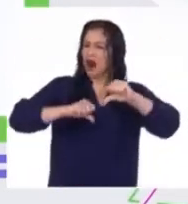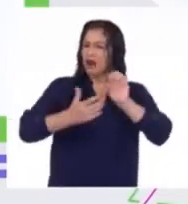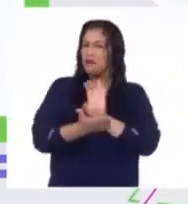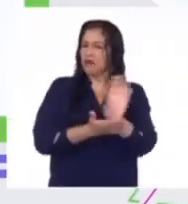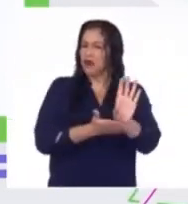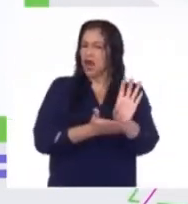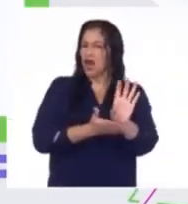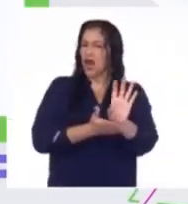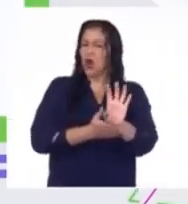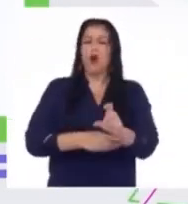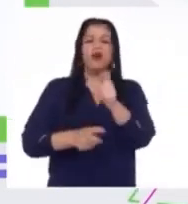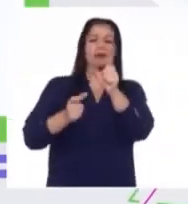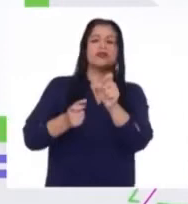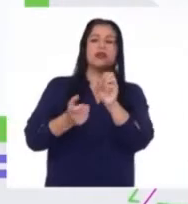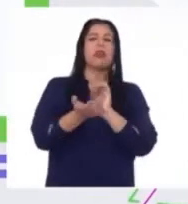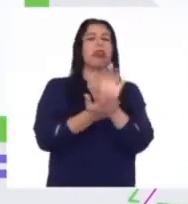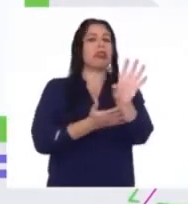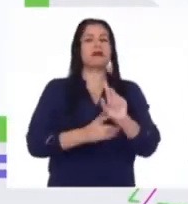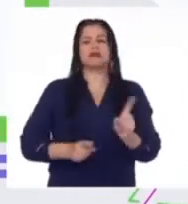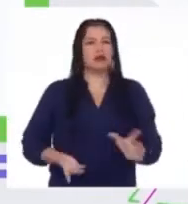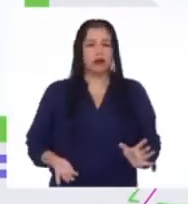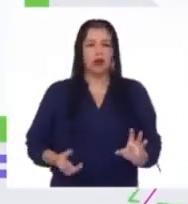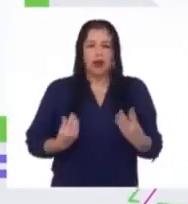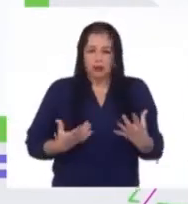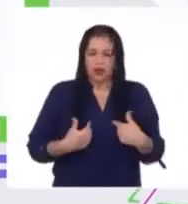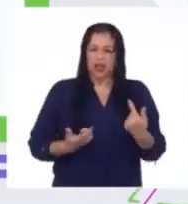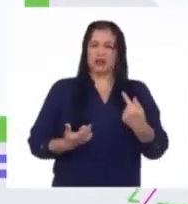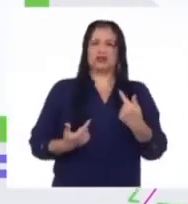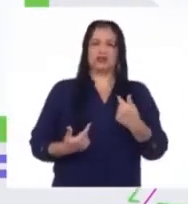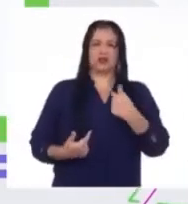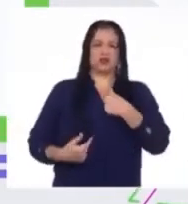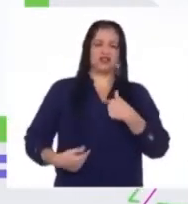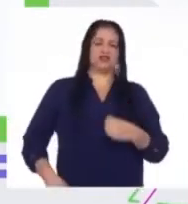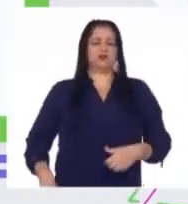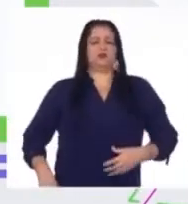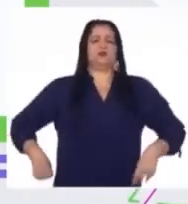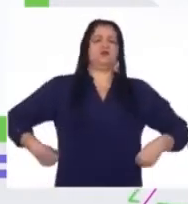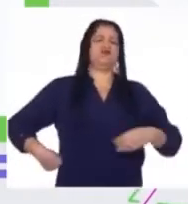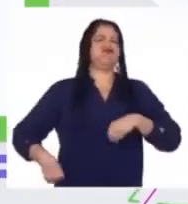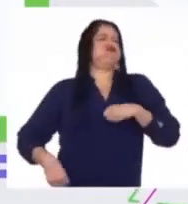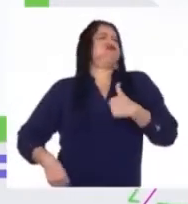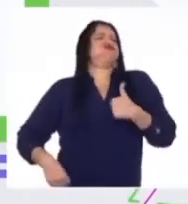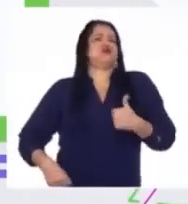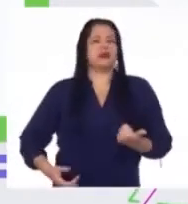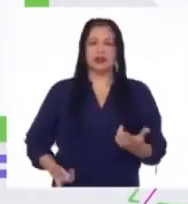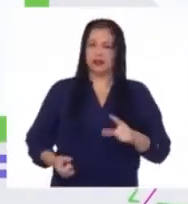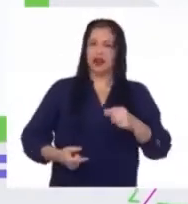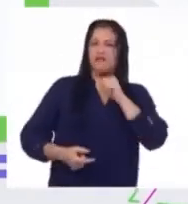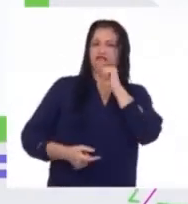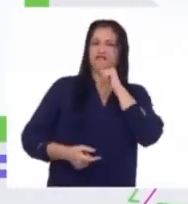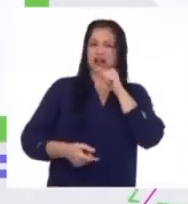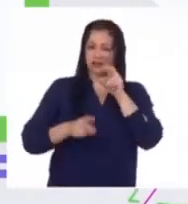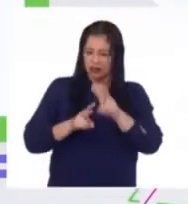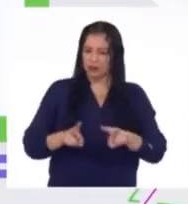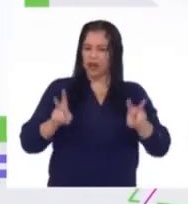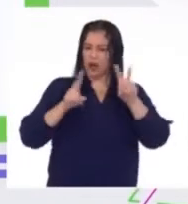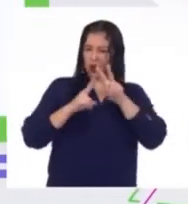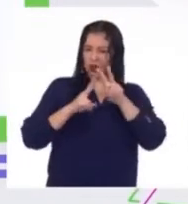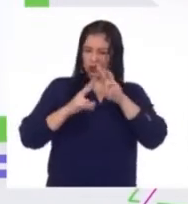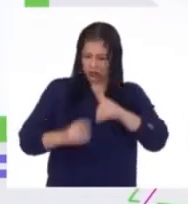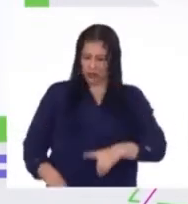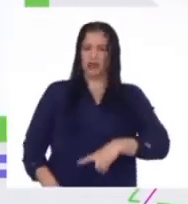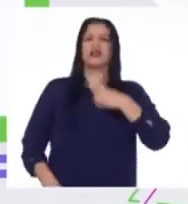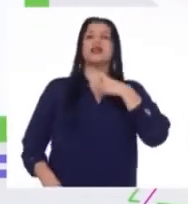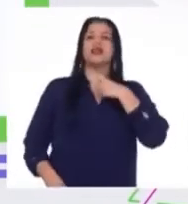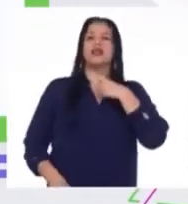o excluir a cualquier persona, ya que te conduce a ser una persona soberbia y deja en claro la falta de valores hacia la dignidad